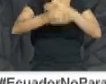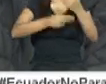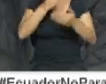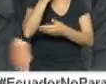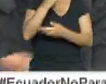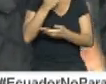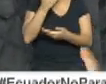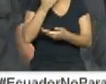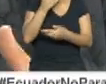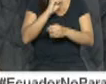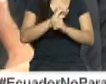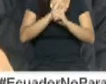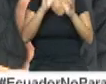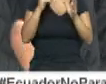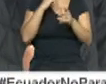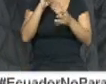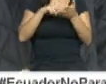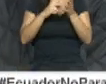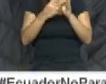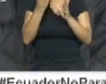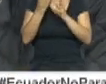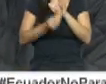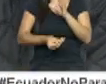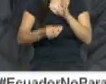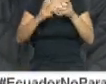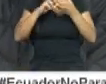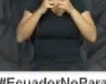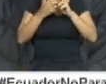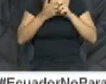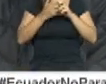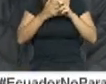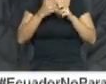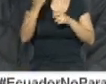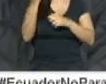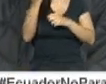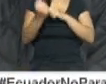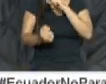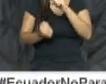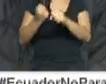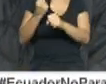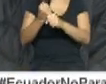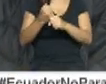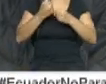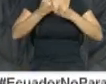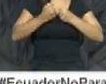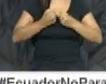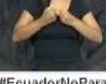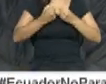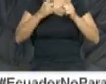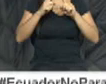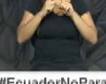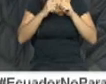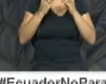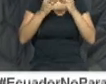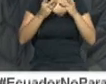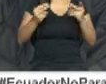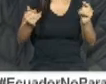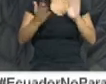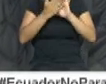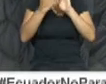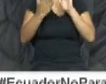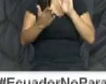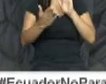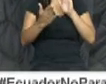es es un desgaste natural de 10 años, 15 años en el poder, que obviamente ocurre un proceso de